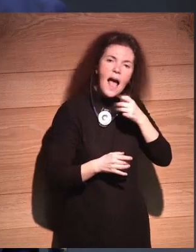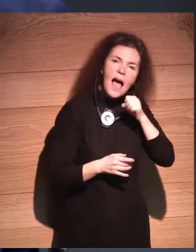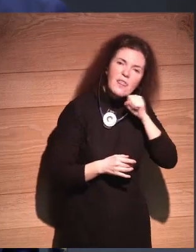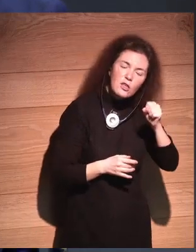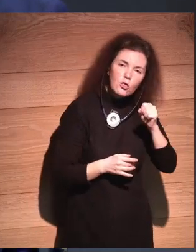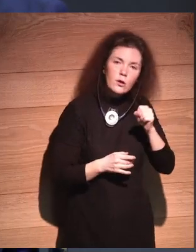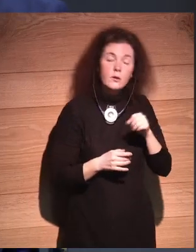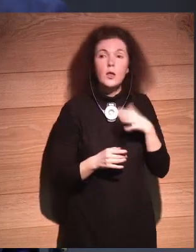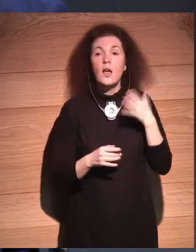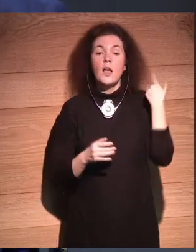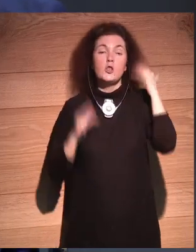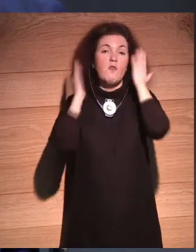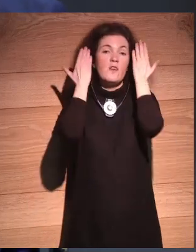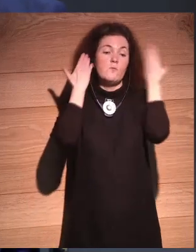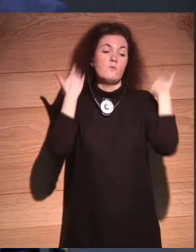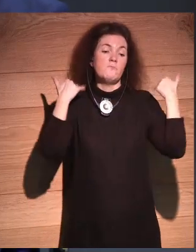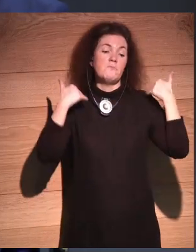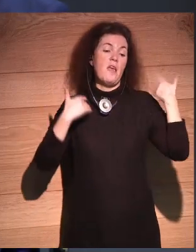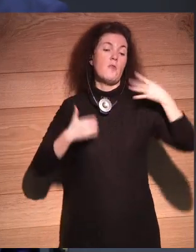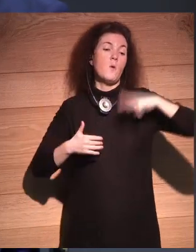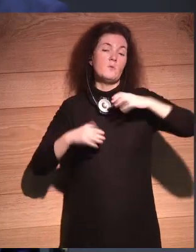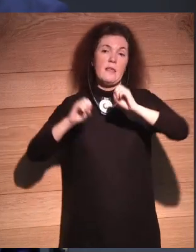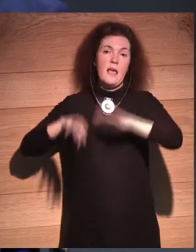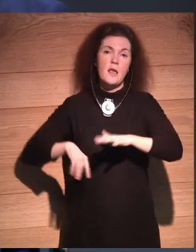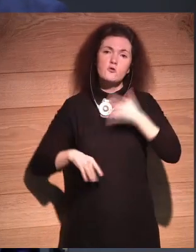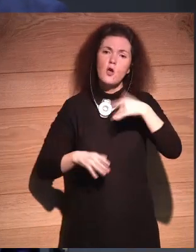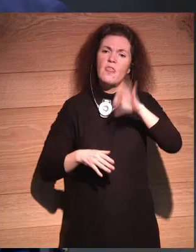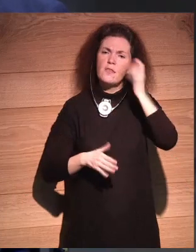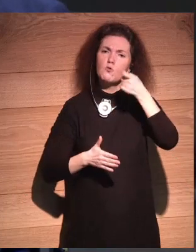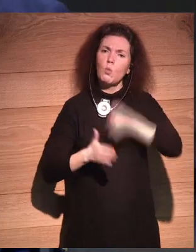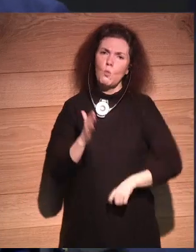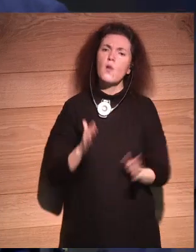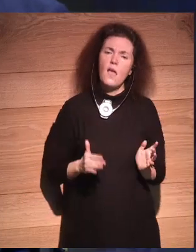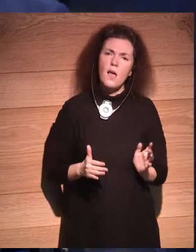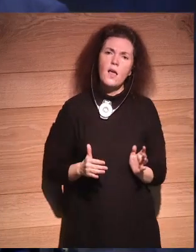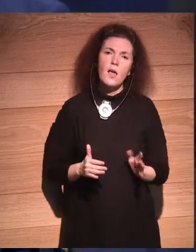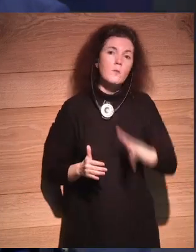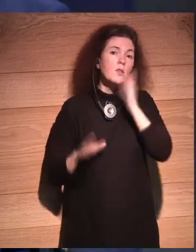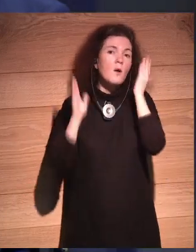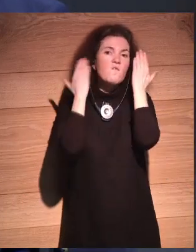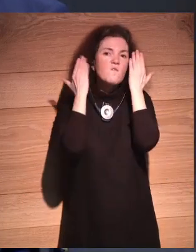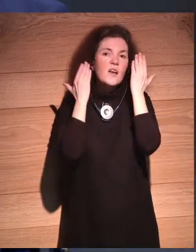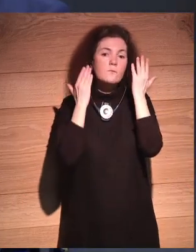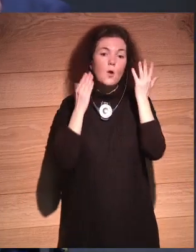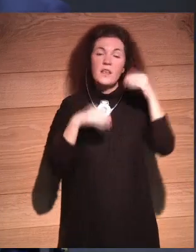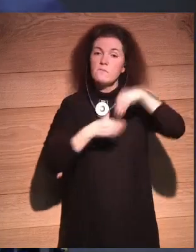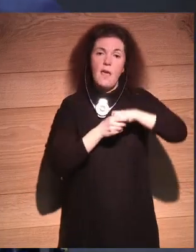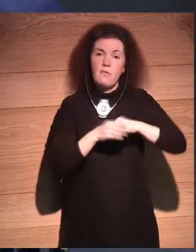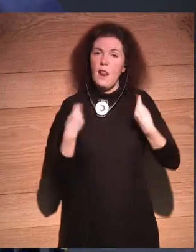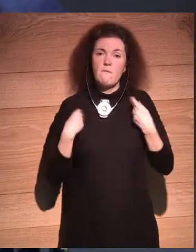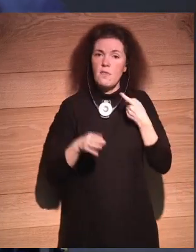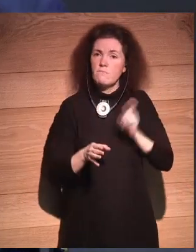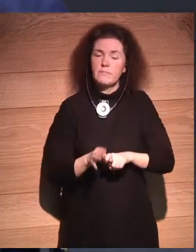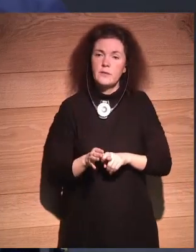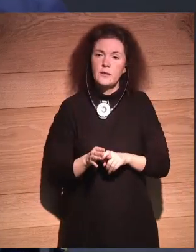Podría ser, bueno, yo dejé Facebook hace 4 meses, fue una decisión dura que tomé, porque Facebook es parte de la vida.